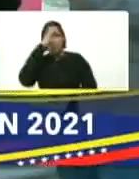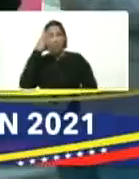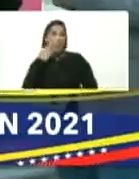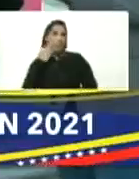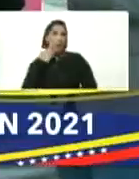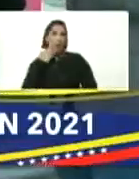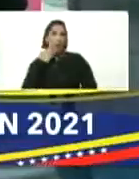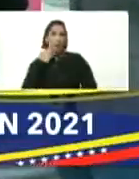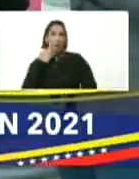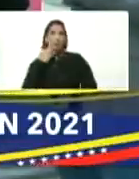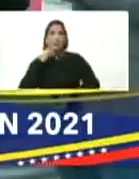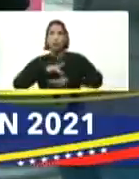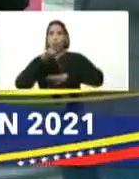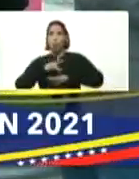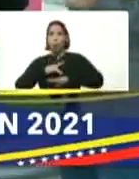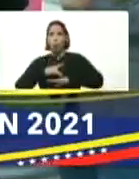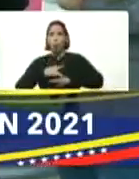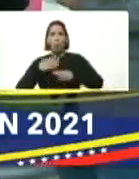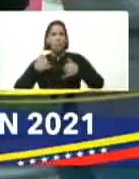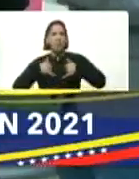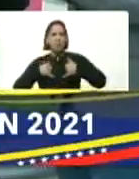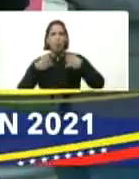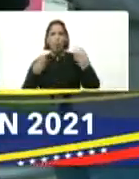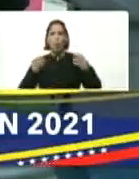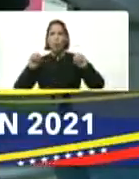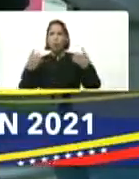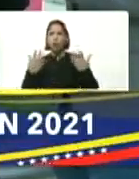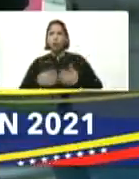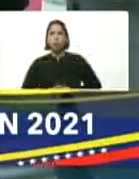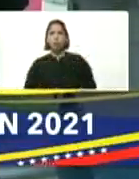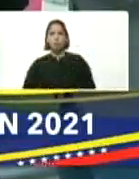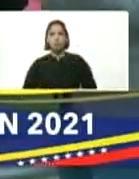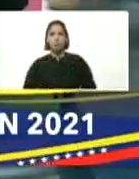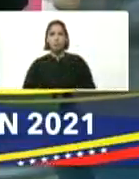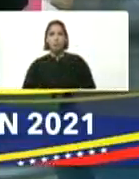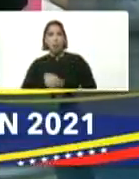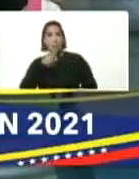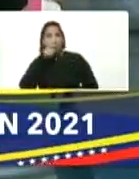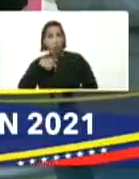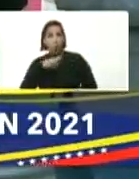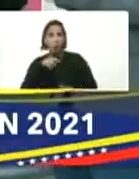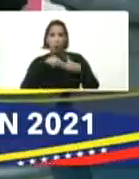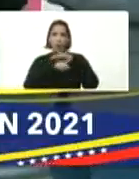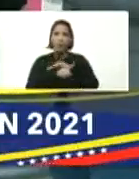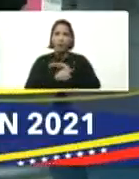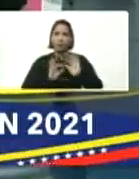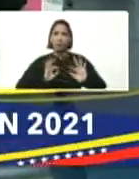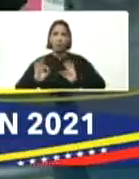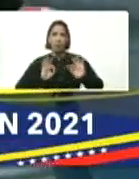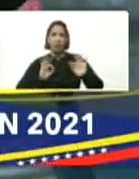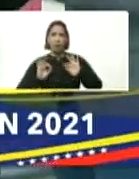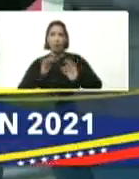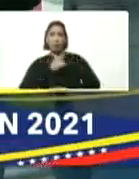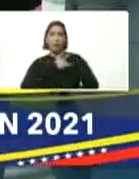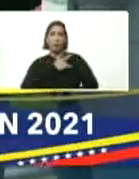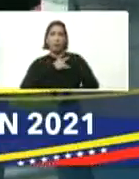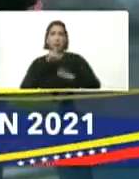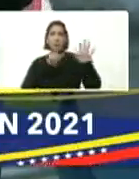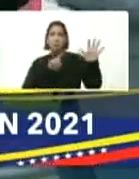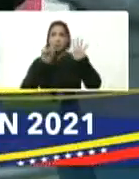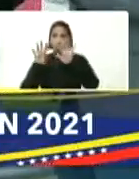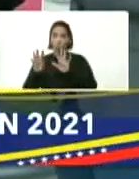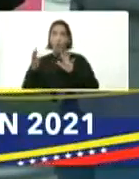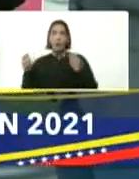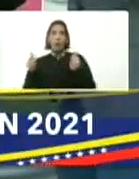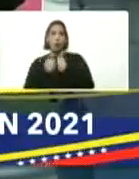esa pobreza, como el mismo Ali le tocó salir de Paraguaná. Después entra en el teatro universitario en el 69, Cabeza Caliente, con